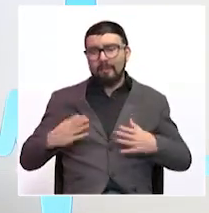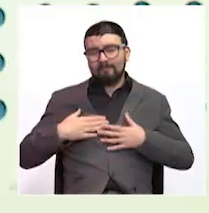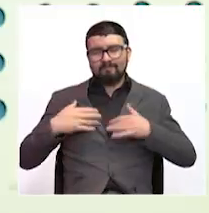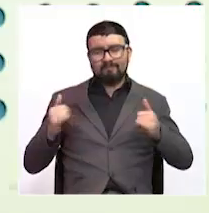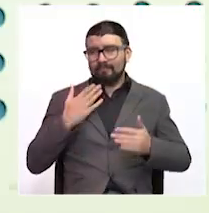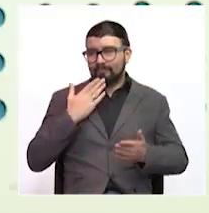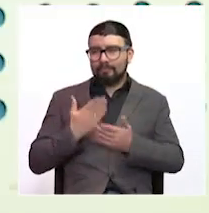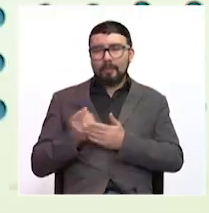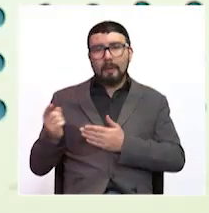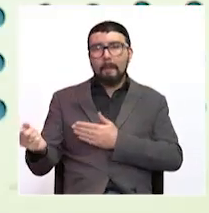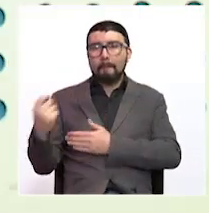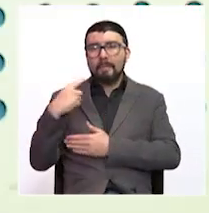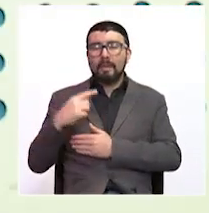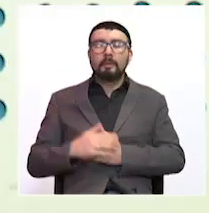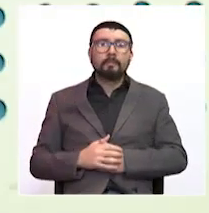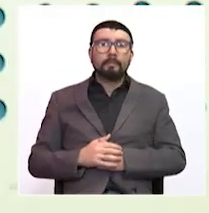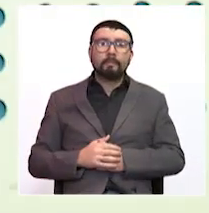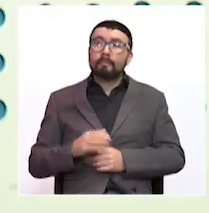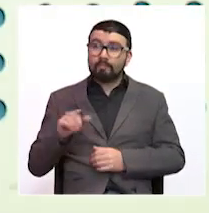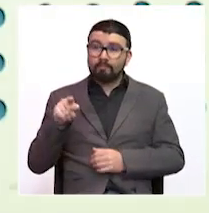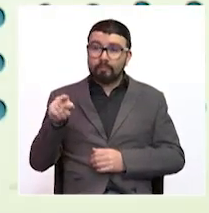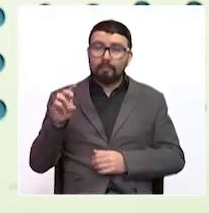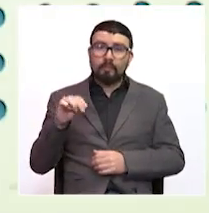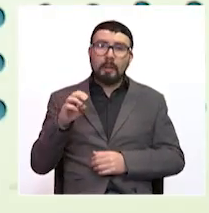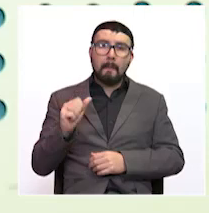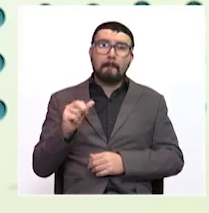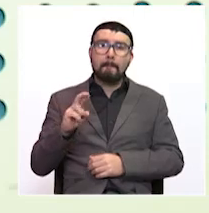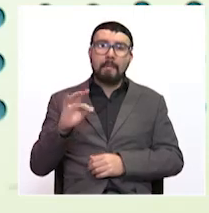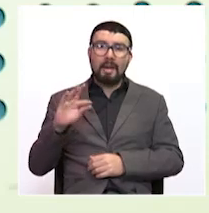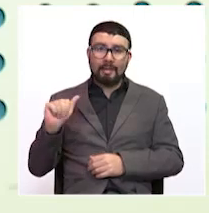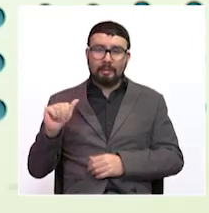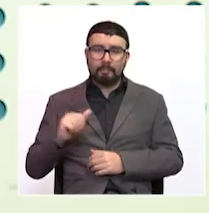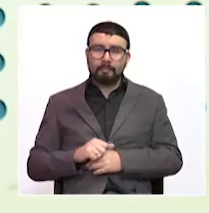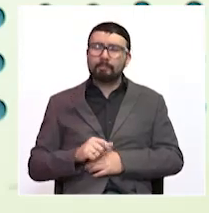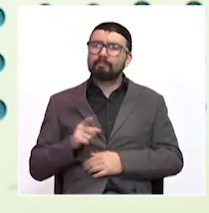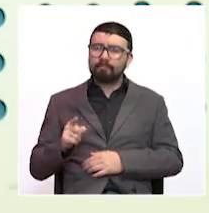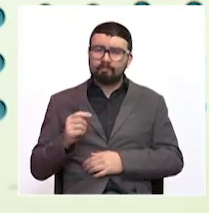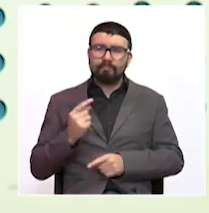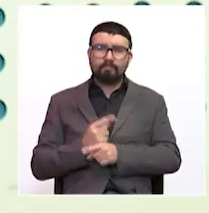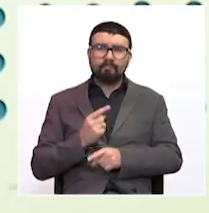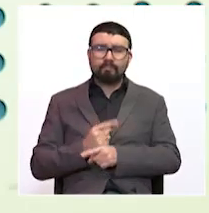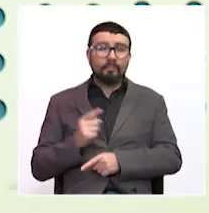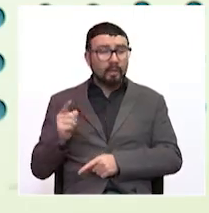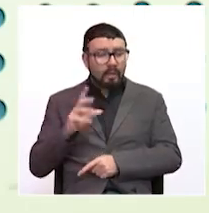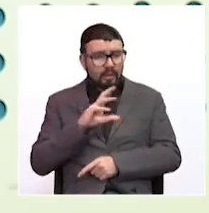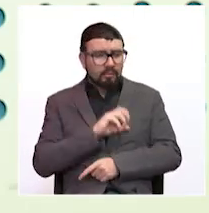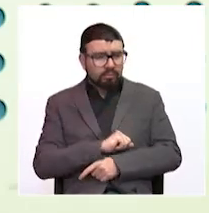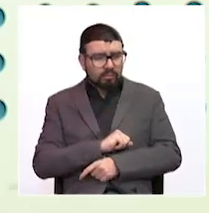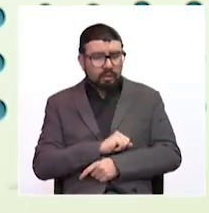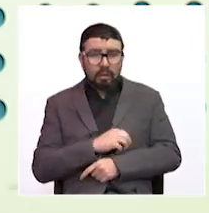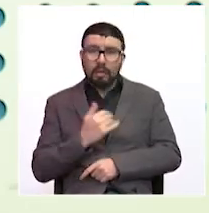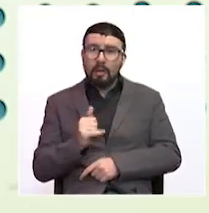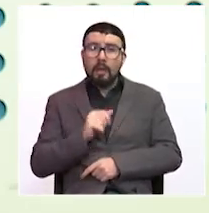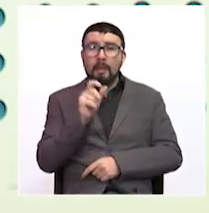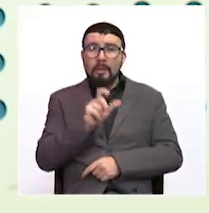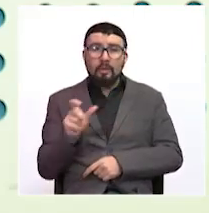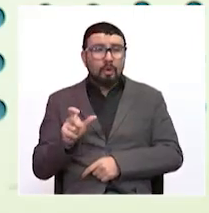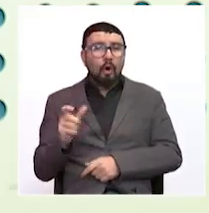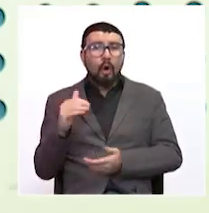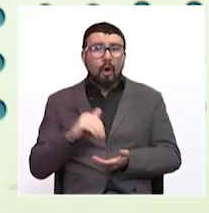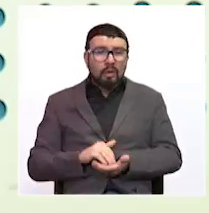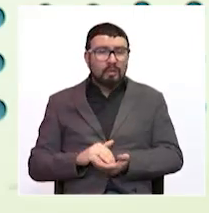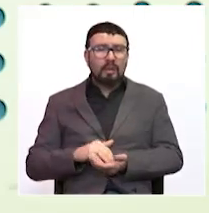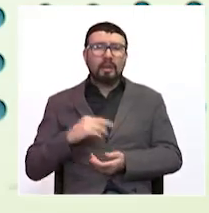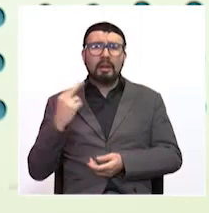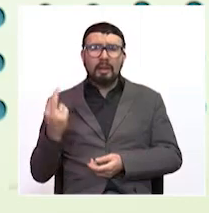doña marta lamentablemente encontramos que el ser humano tiende a repetir los errores